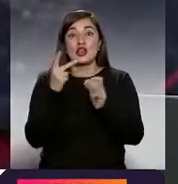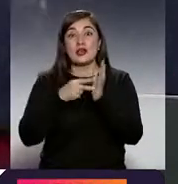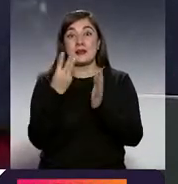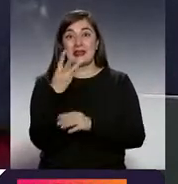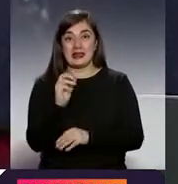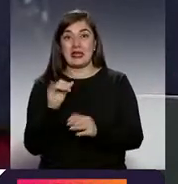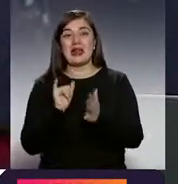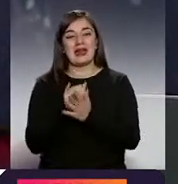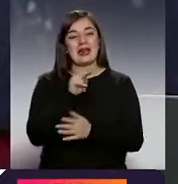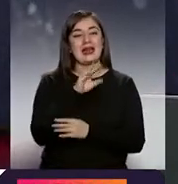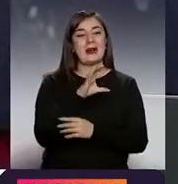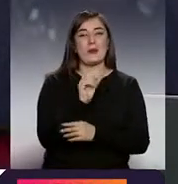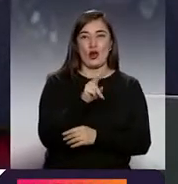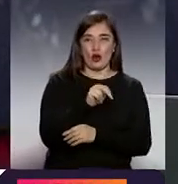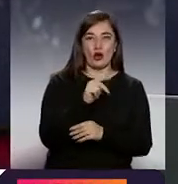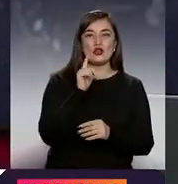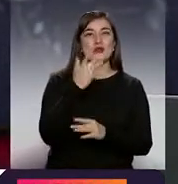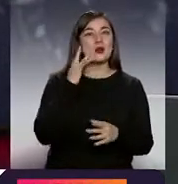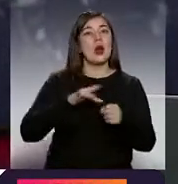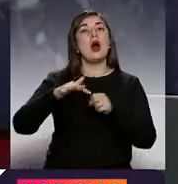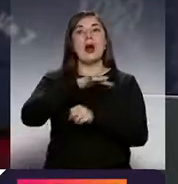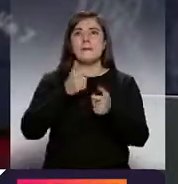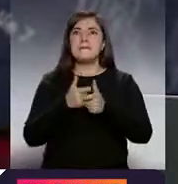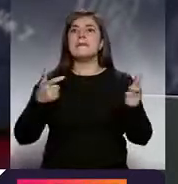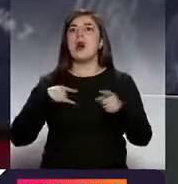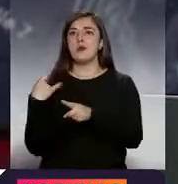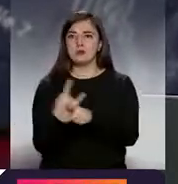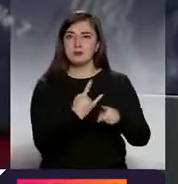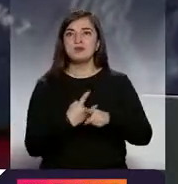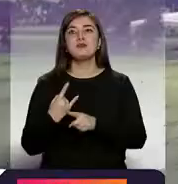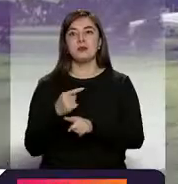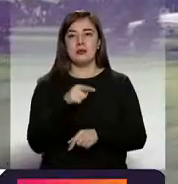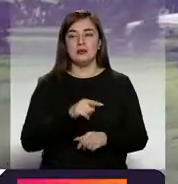en Cundinamarca es uno de los municipios donde funciona esta industria.